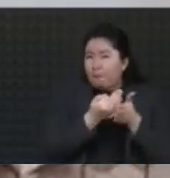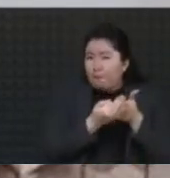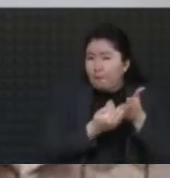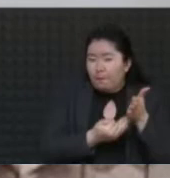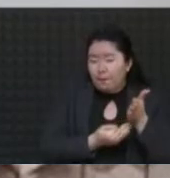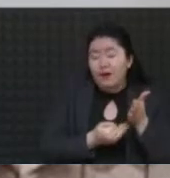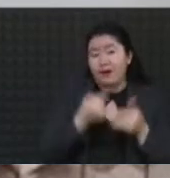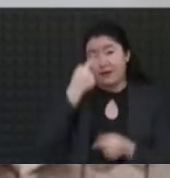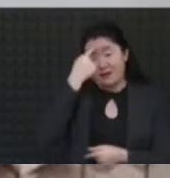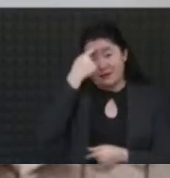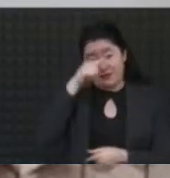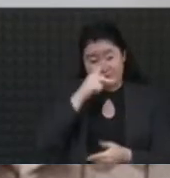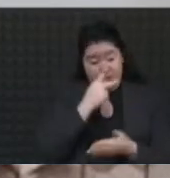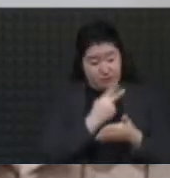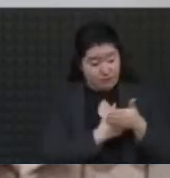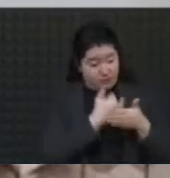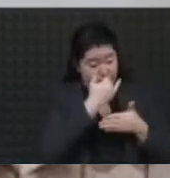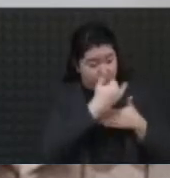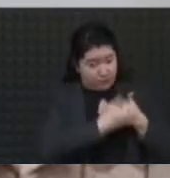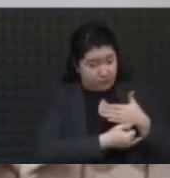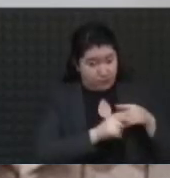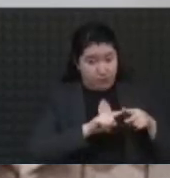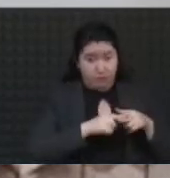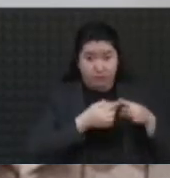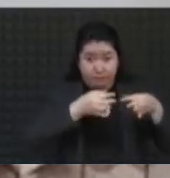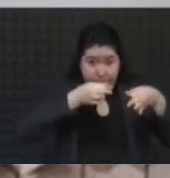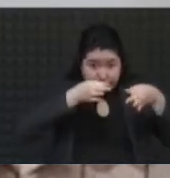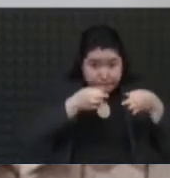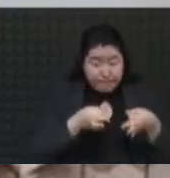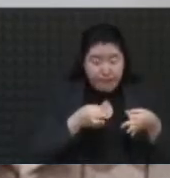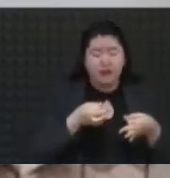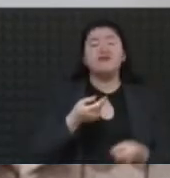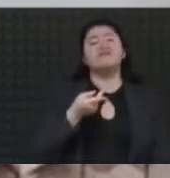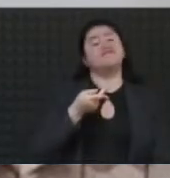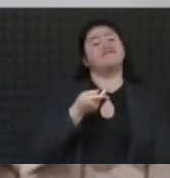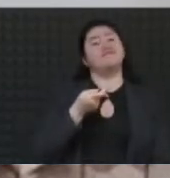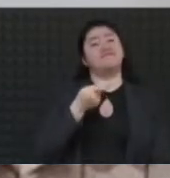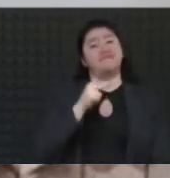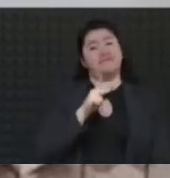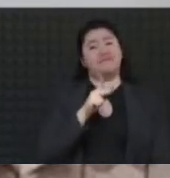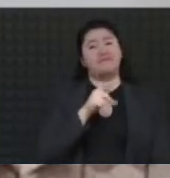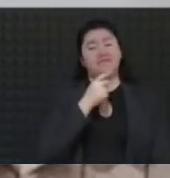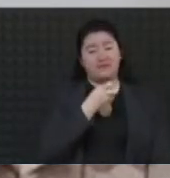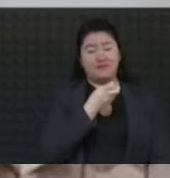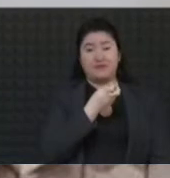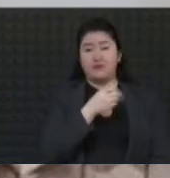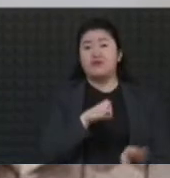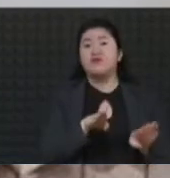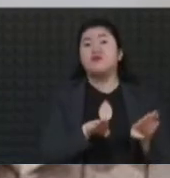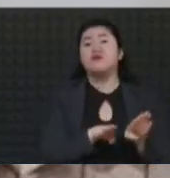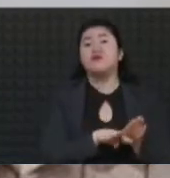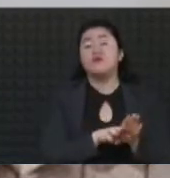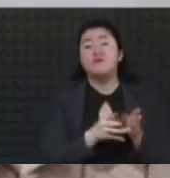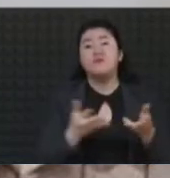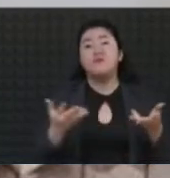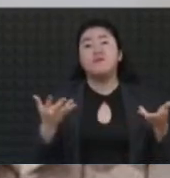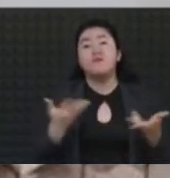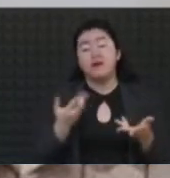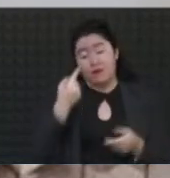en la definición del proyecto ejecutivo, pero la base general de cómo va a ser